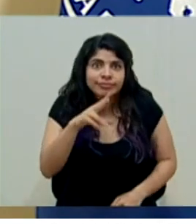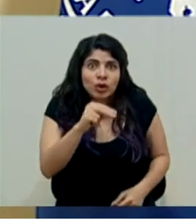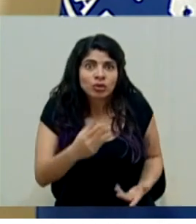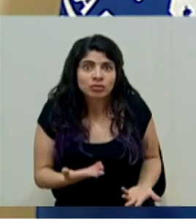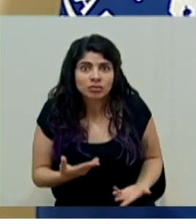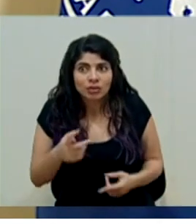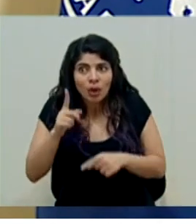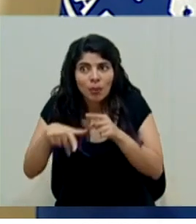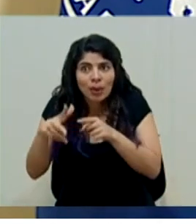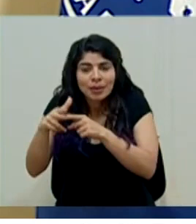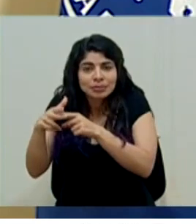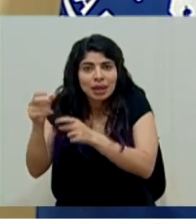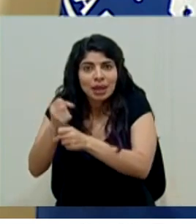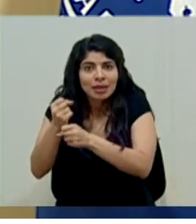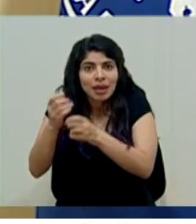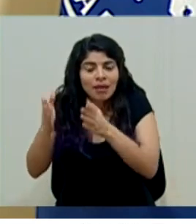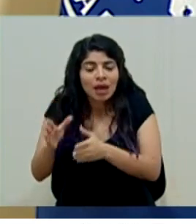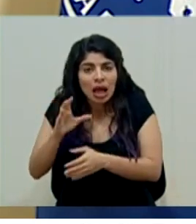no.